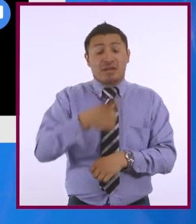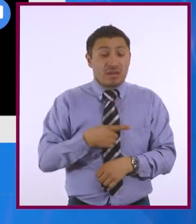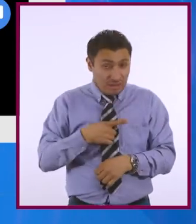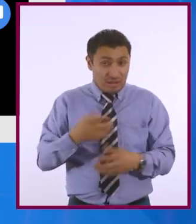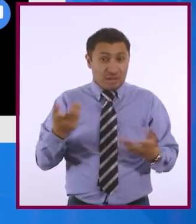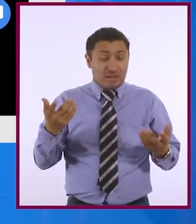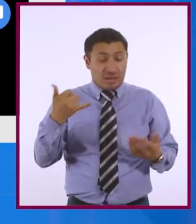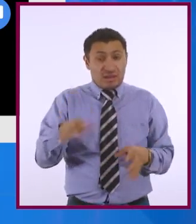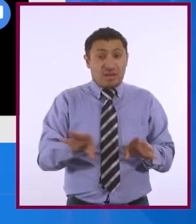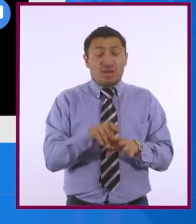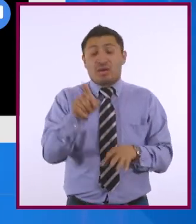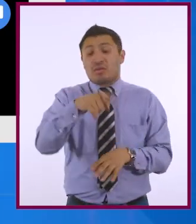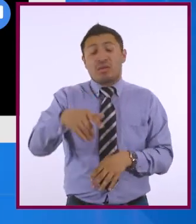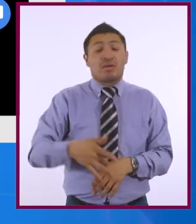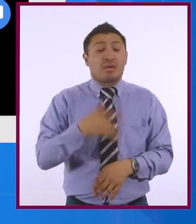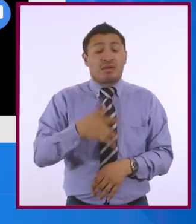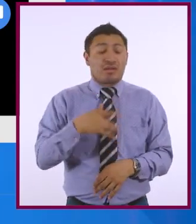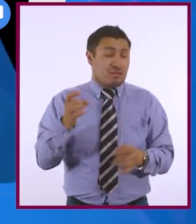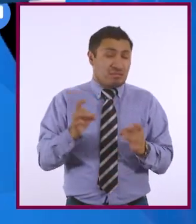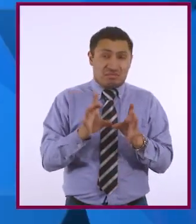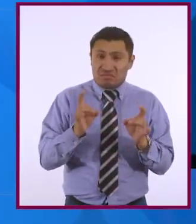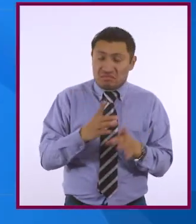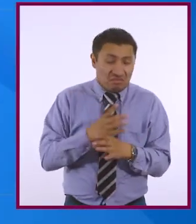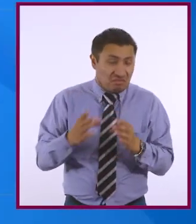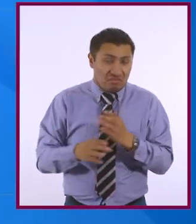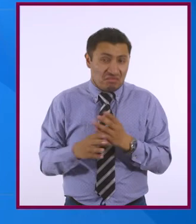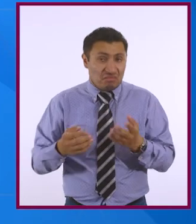ante cualquier situación, ¿no?